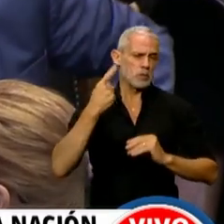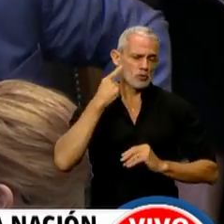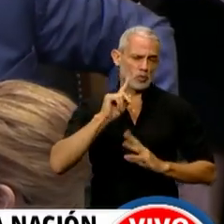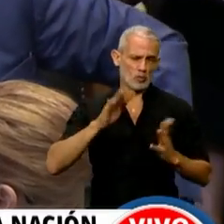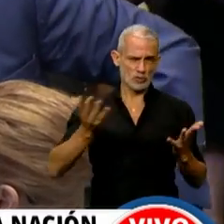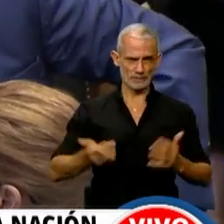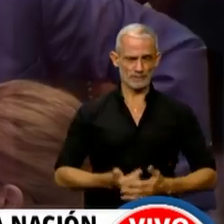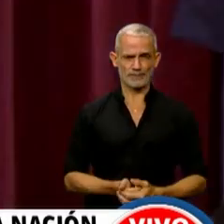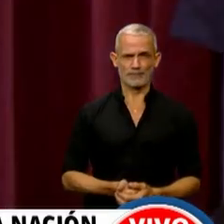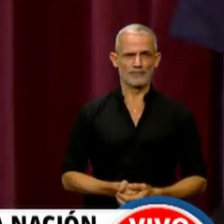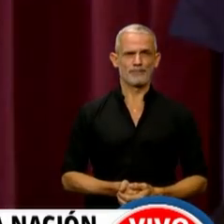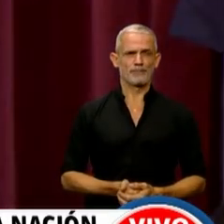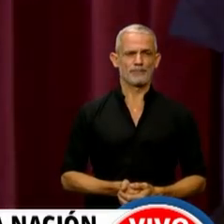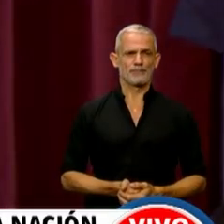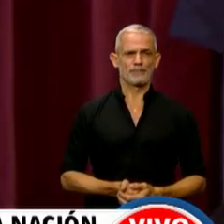por supuesto